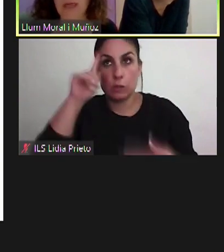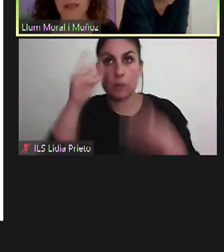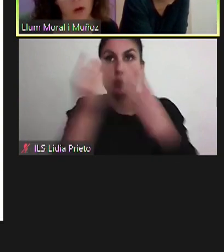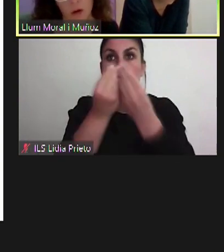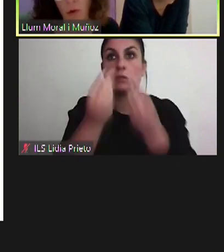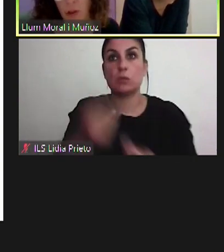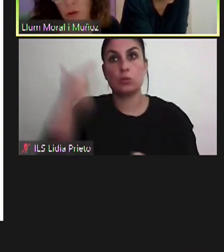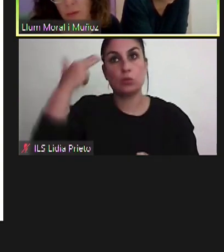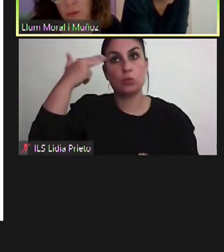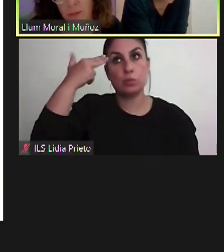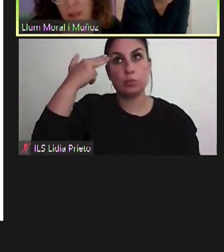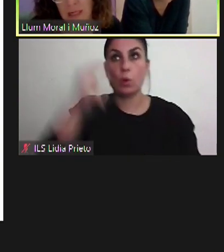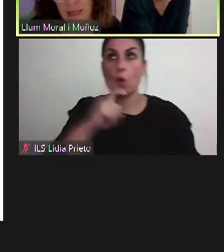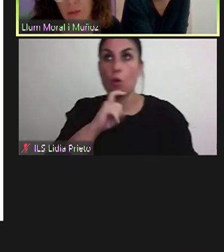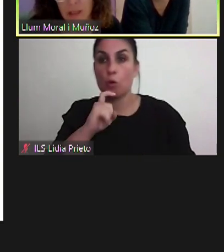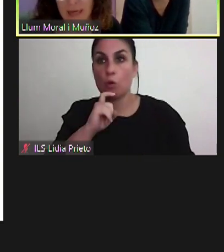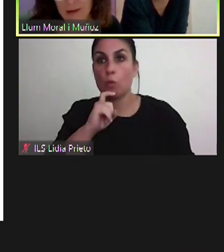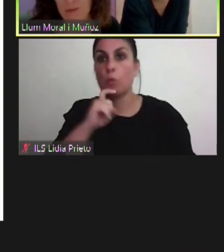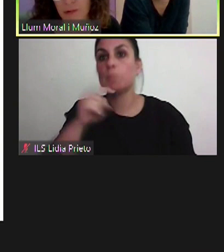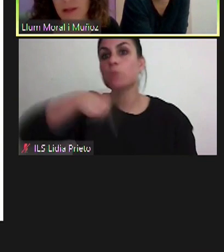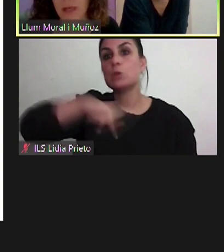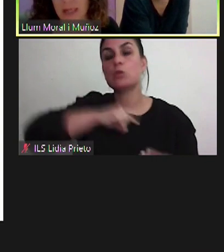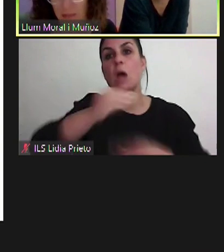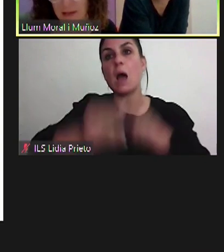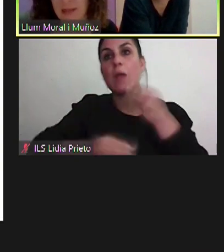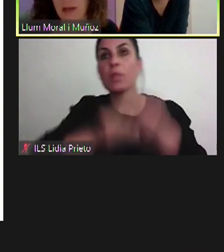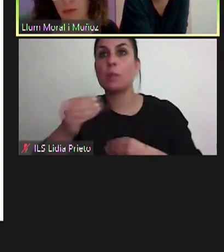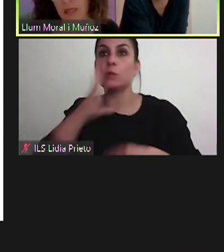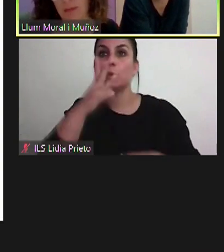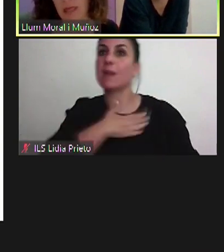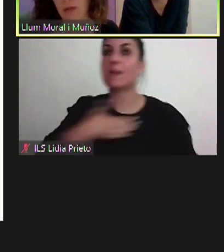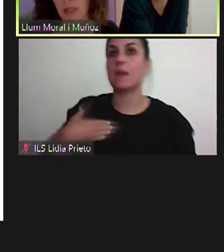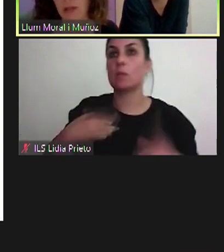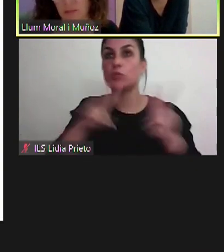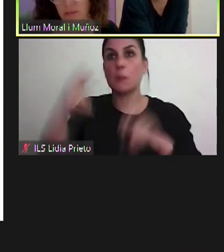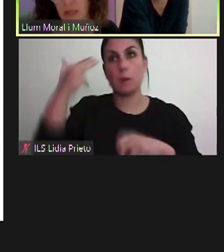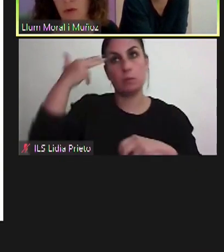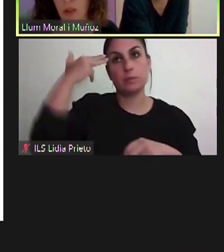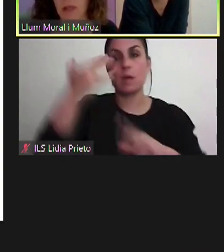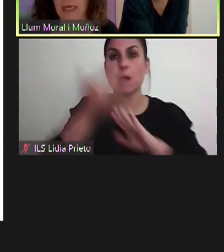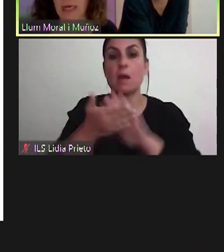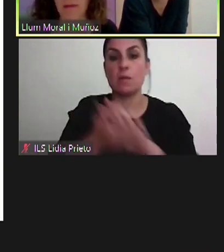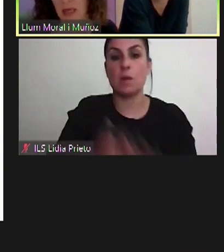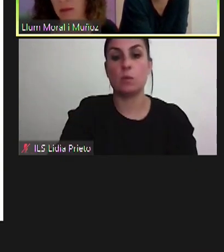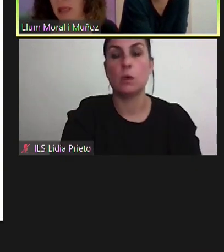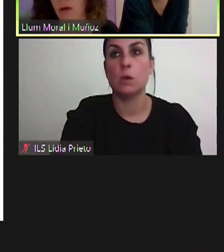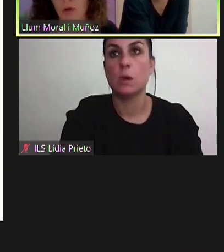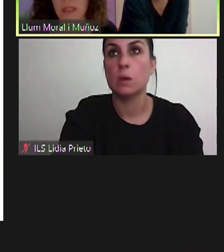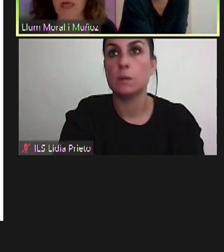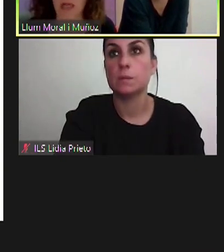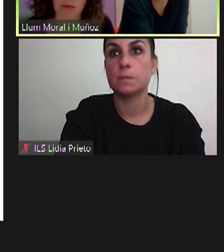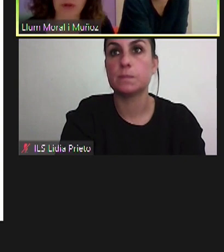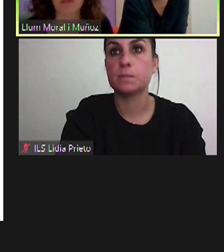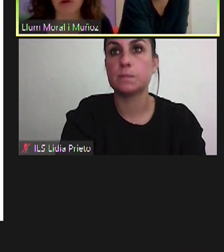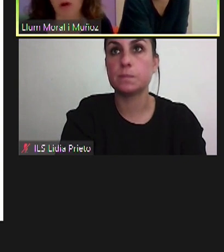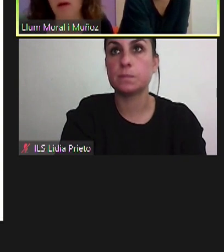suicidio. Lo hemos hecho porque queríamos que saliera un poquito el tema, porque también es una cuestión de que evidentemente no